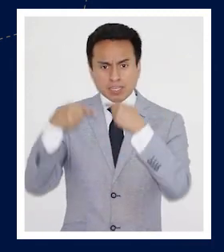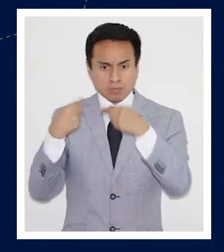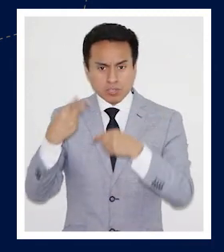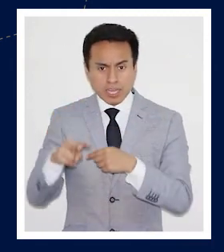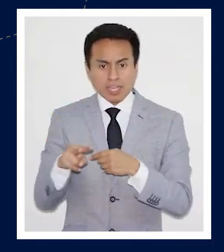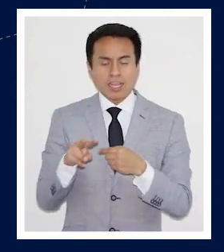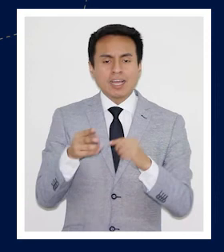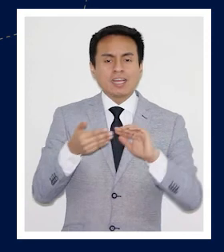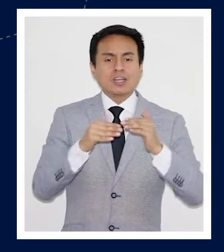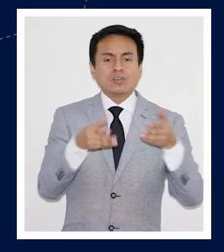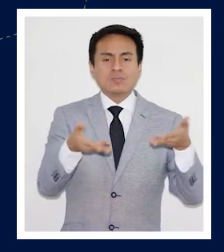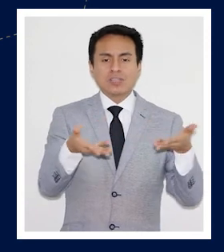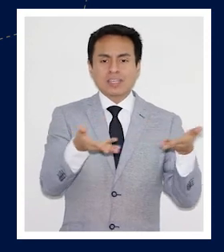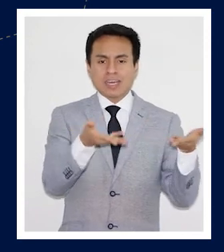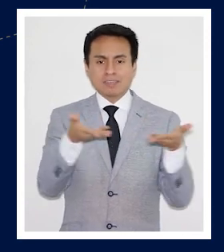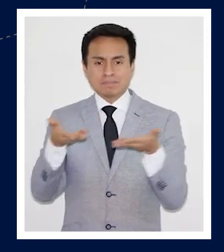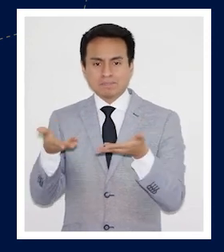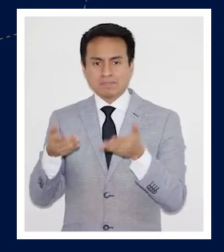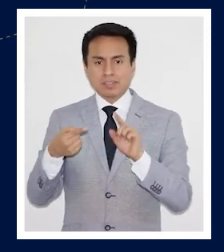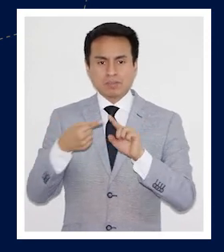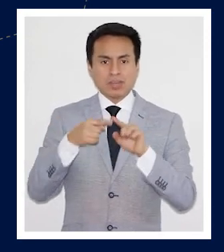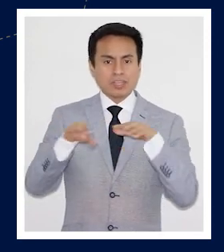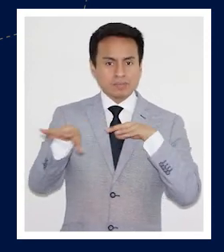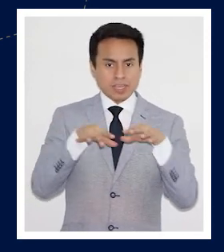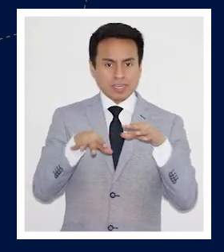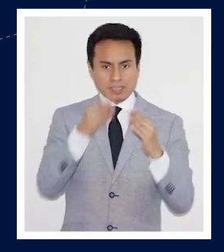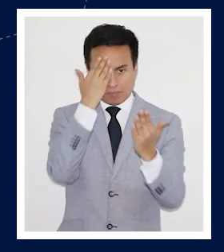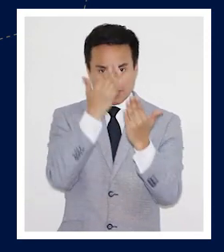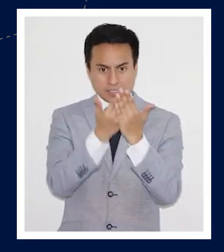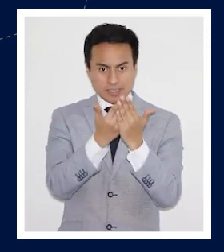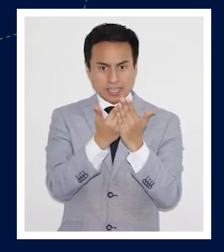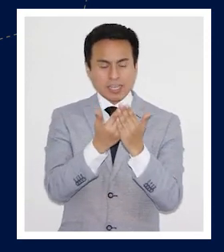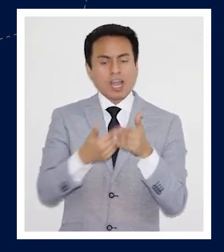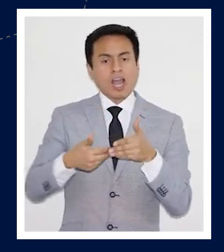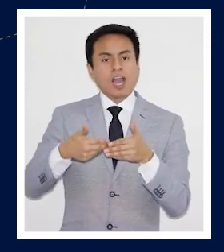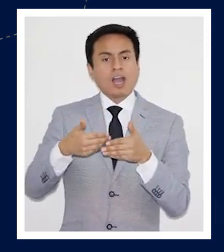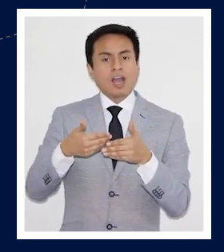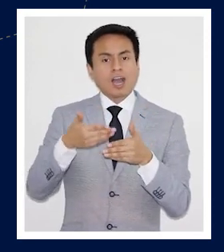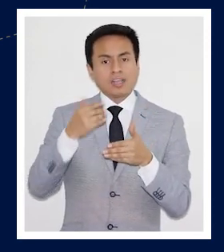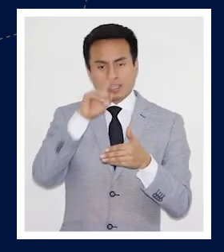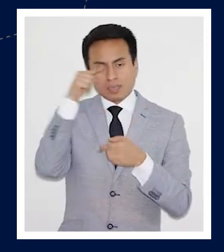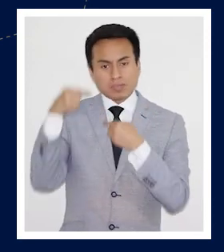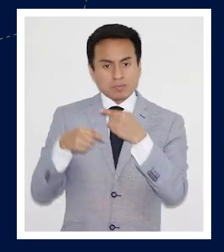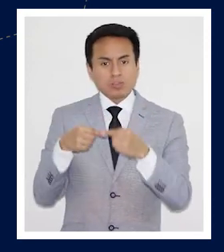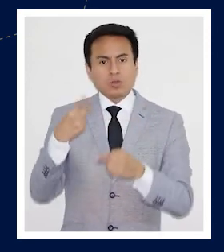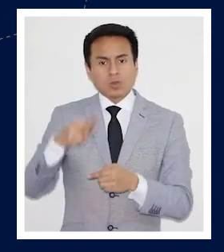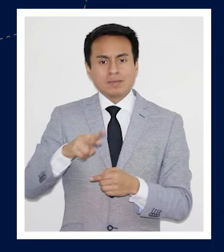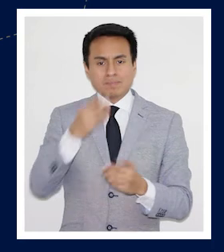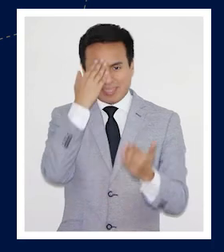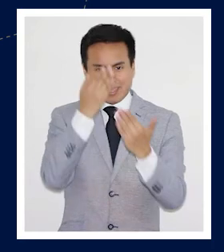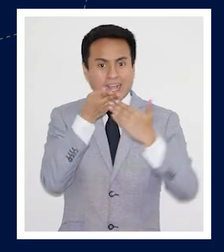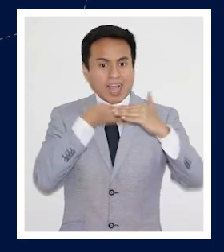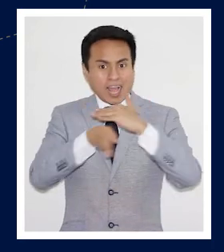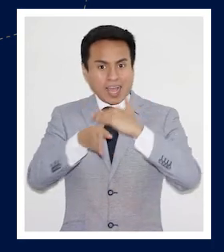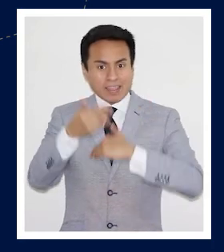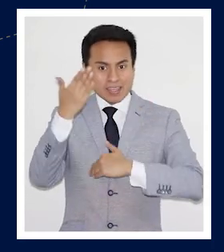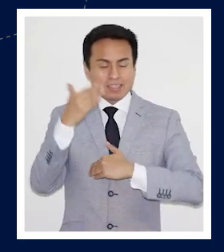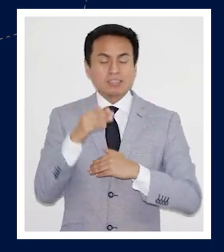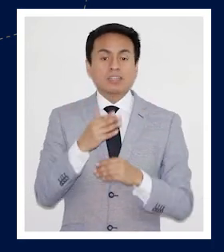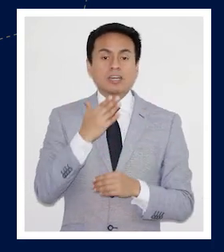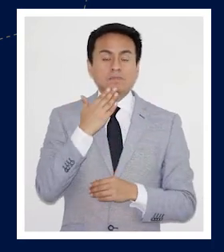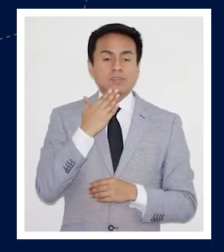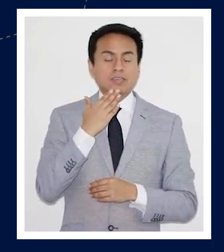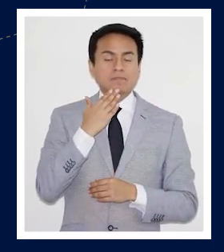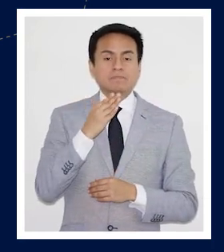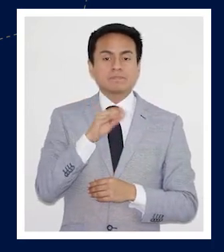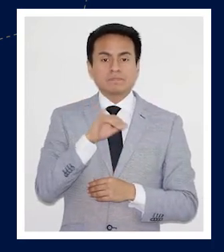temas patrimoniales a la comunidad, primero con actividades presenciales, cuando el Día del Patrimonio era presencial, y